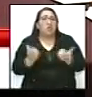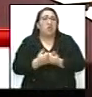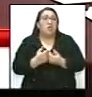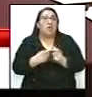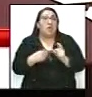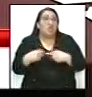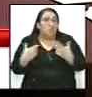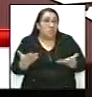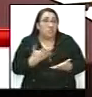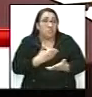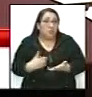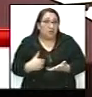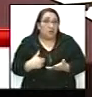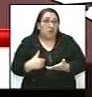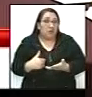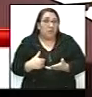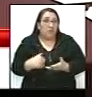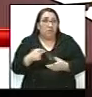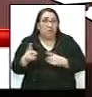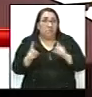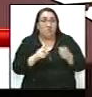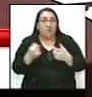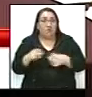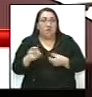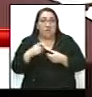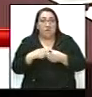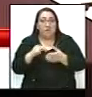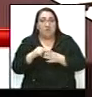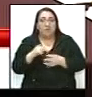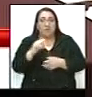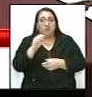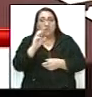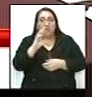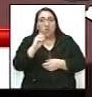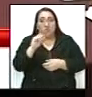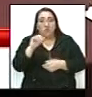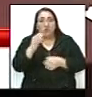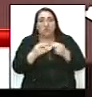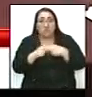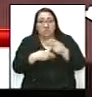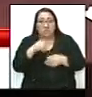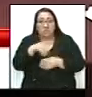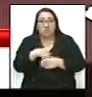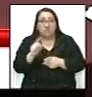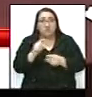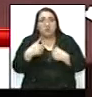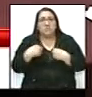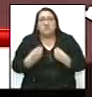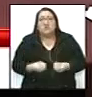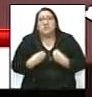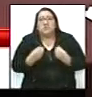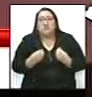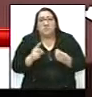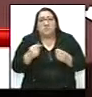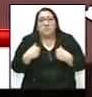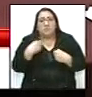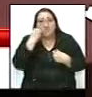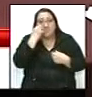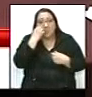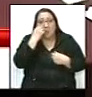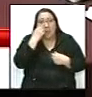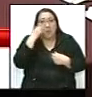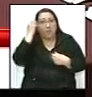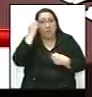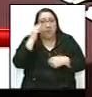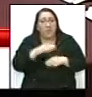lo tanto, presidenta, en ese debate, habiendo participado la OMP y el Jurado Nacional de Elecciones, no tendrían motivo para no tener una opinión